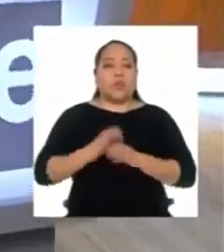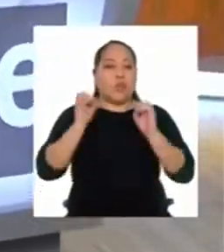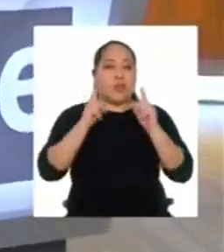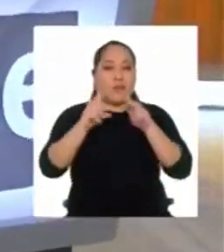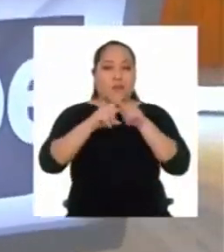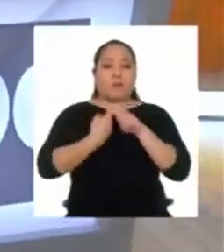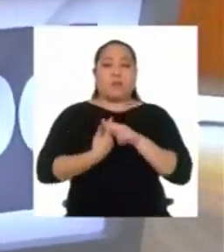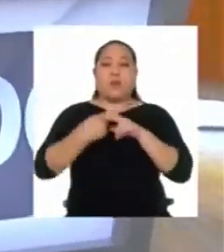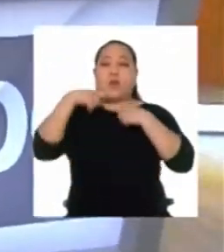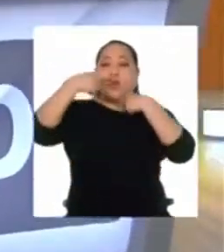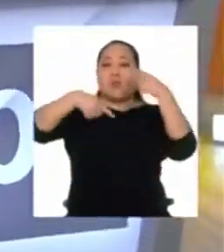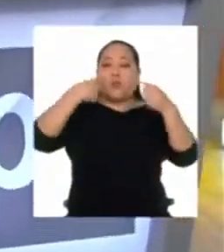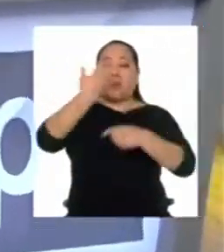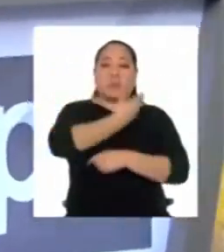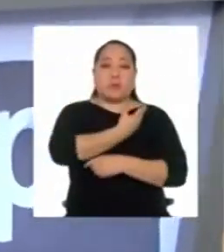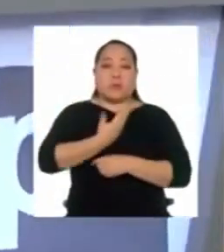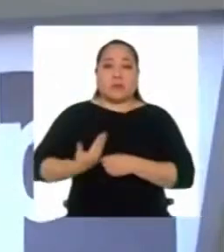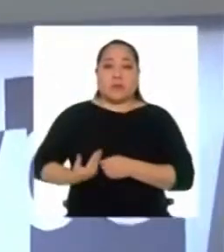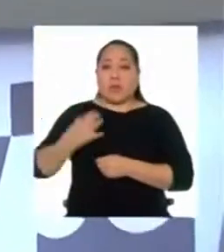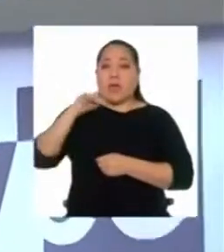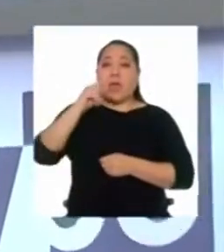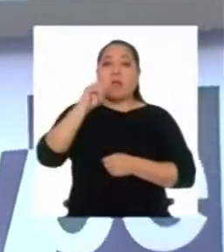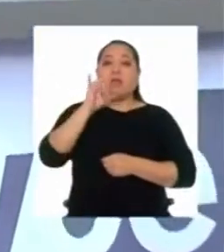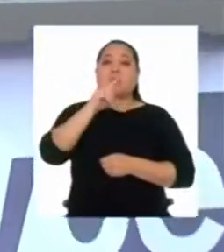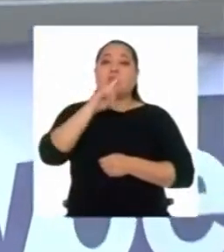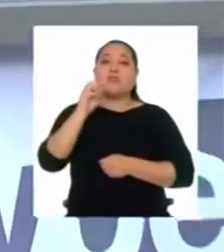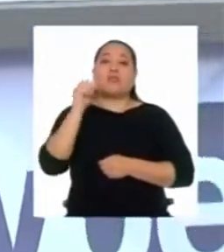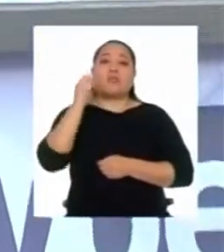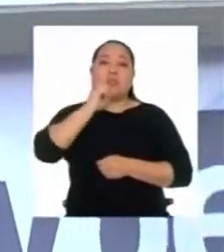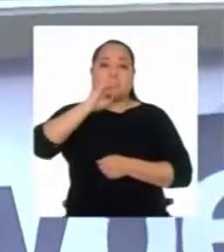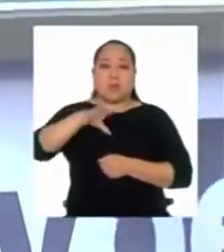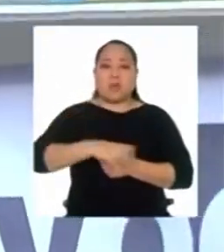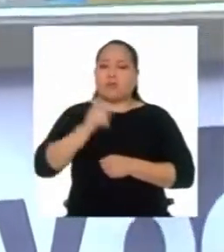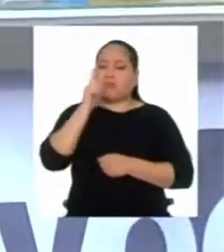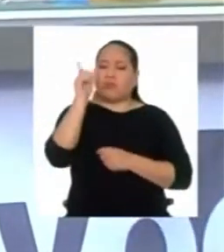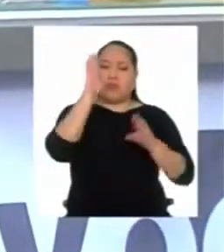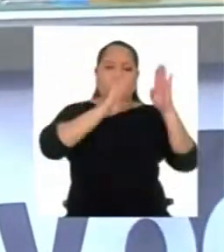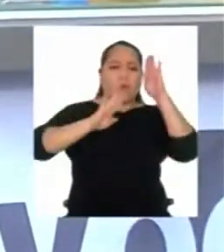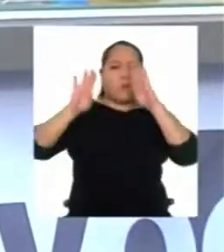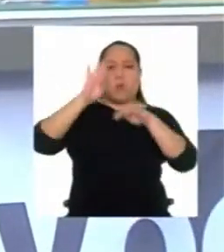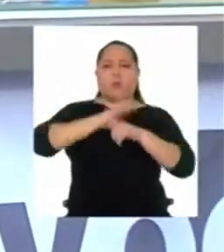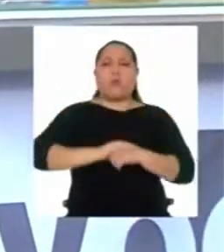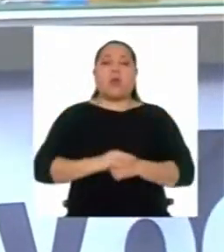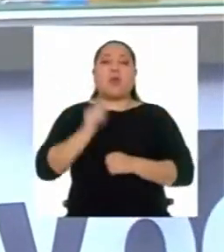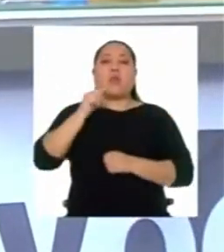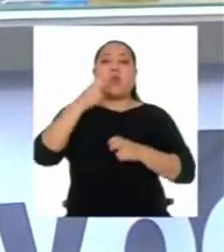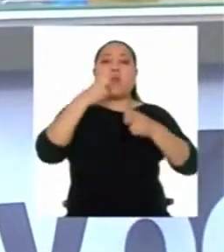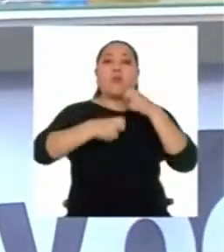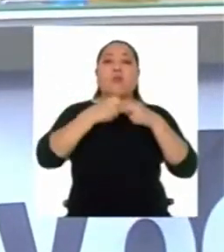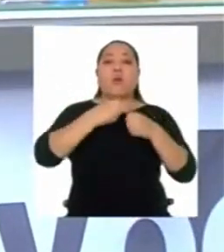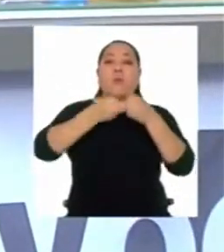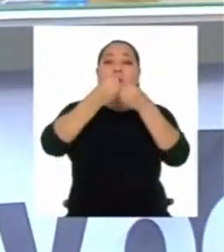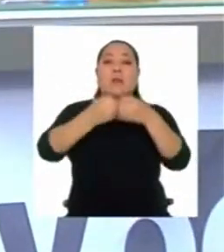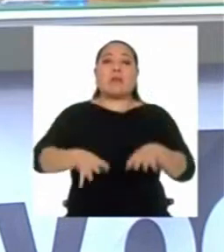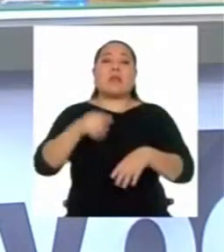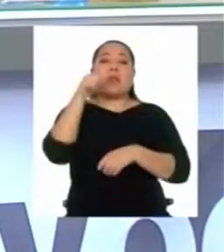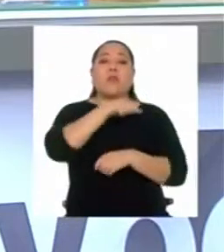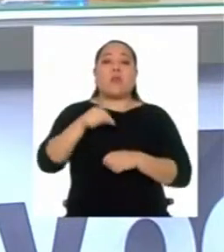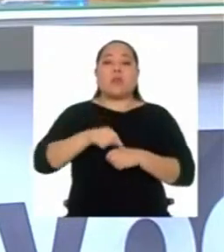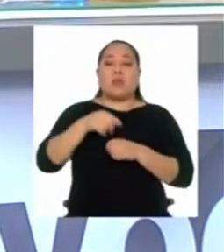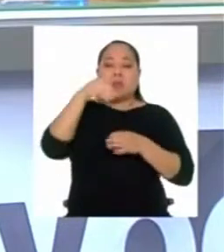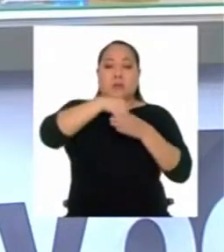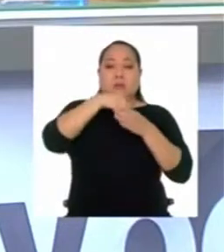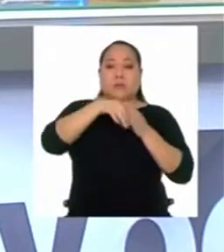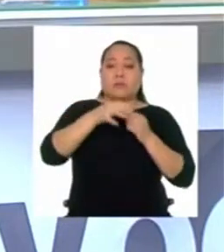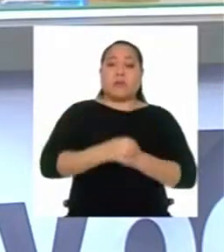Bien, comenzamos contándoles que el presidente de la República, Pedro Castillo, dijo que no le preocupa la oposición ni las críticas de quienes perdieron en las urnas. Así es,